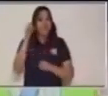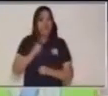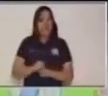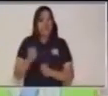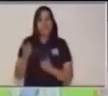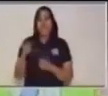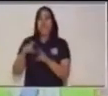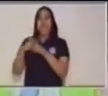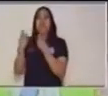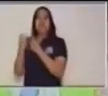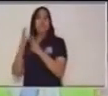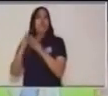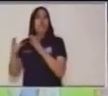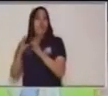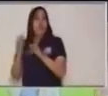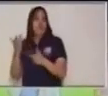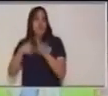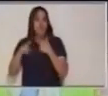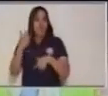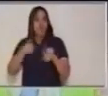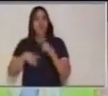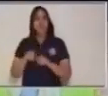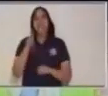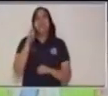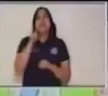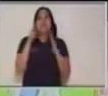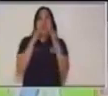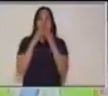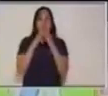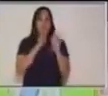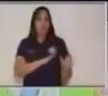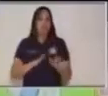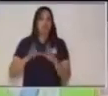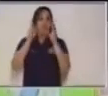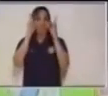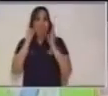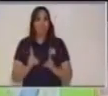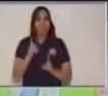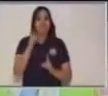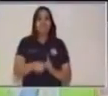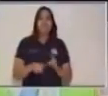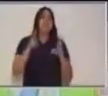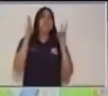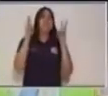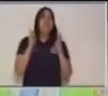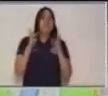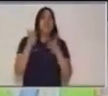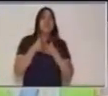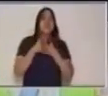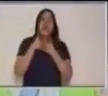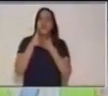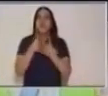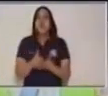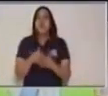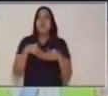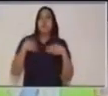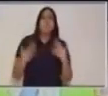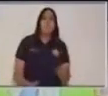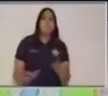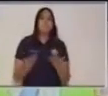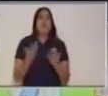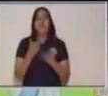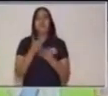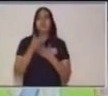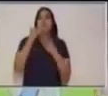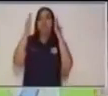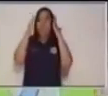Lenguaje. Si en casa hay alguna persona con discapacidad, este tema les ayuda para ejercitar habilidades y destrezas